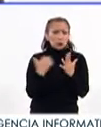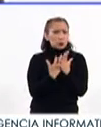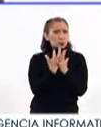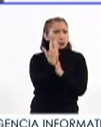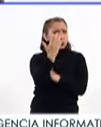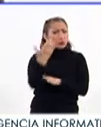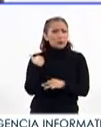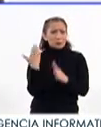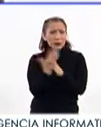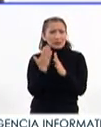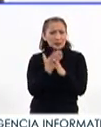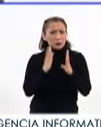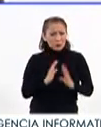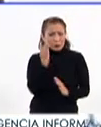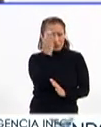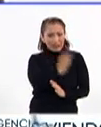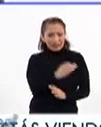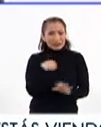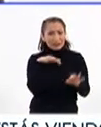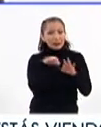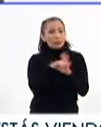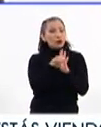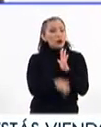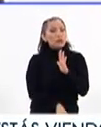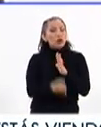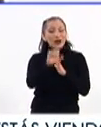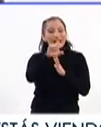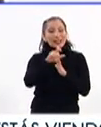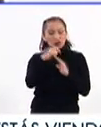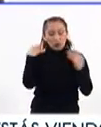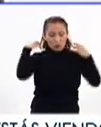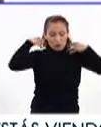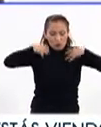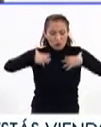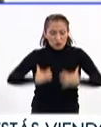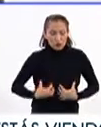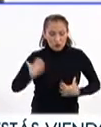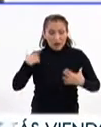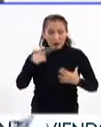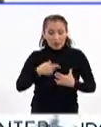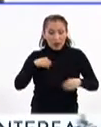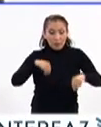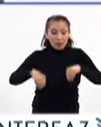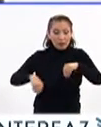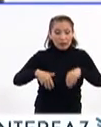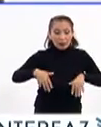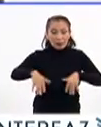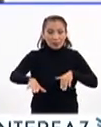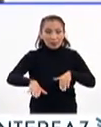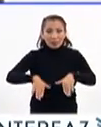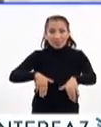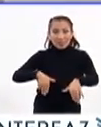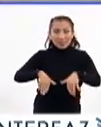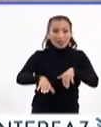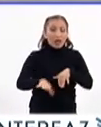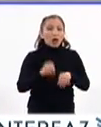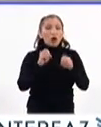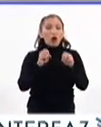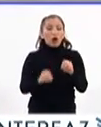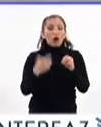las prótesis. El trabajar en cuestiones como exoesqueletos para devolver la movilidad a las personas que